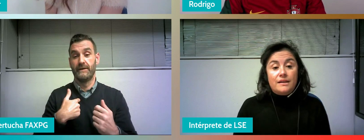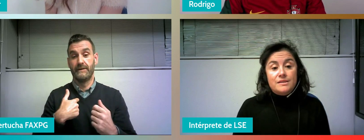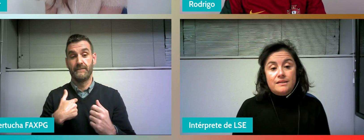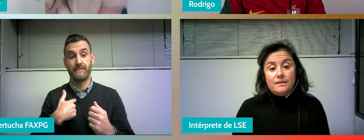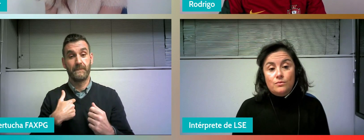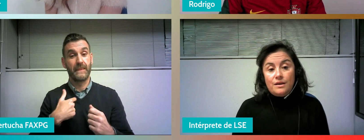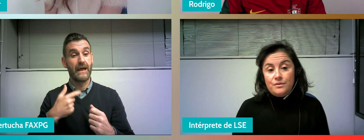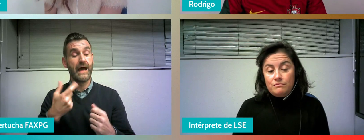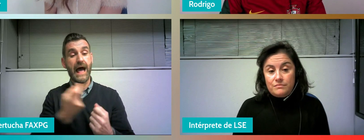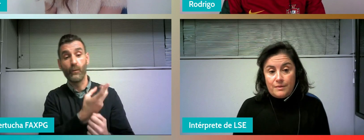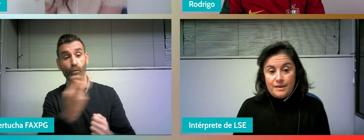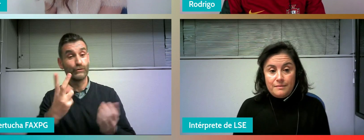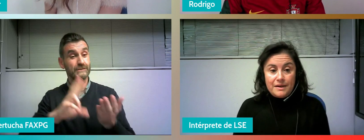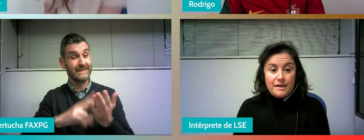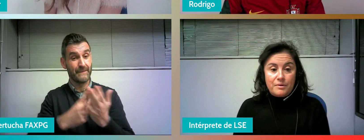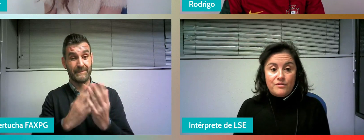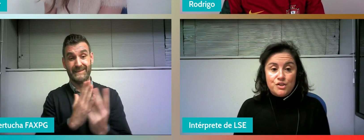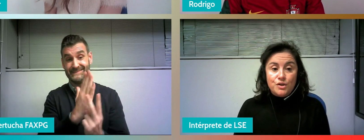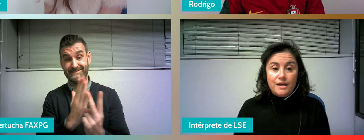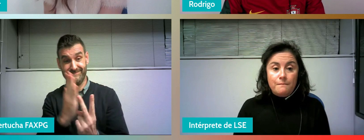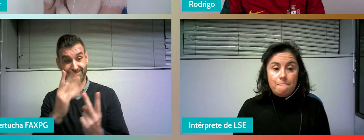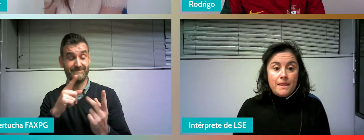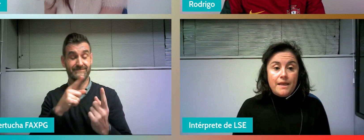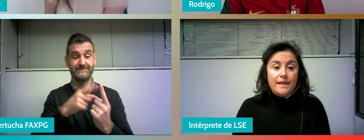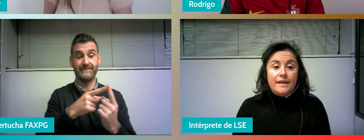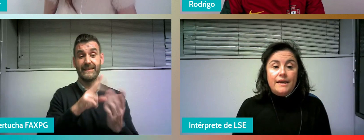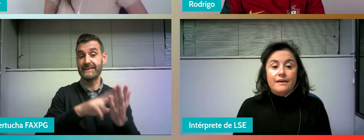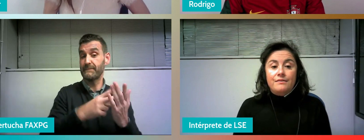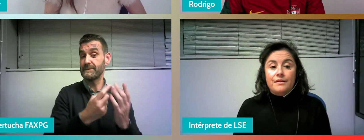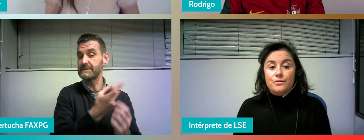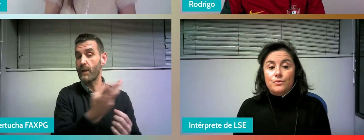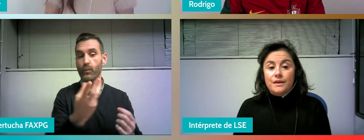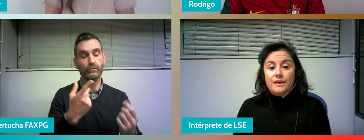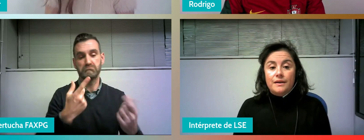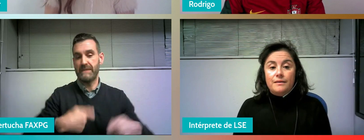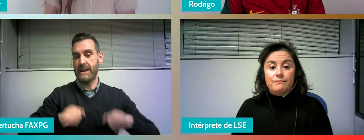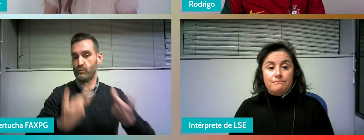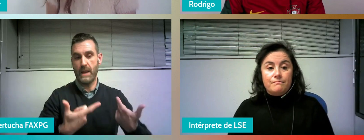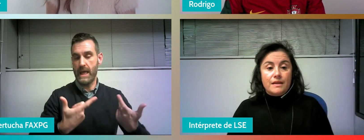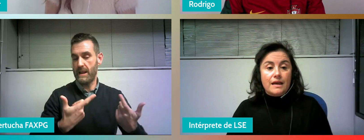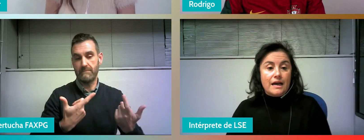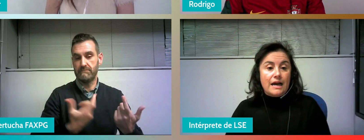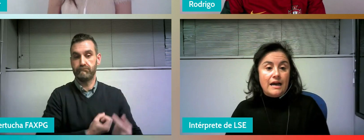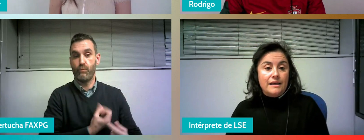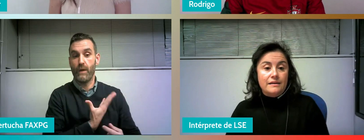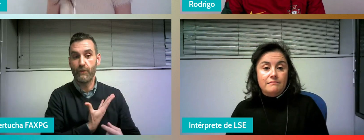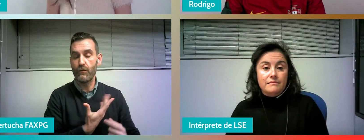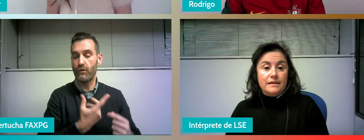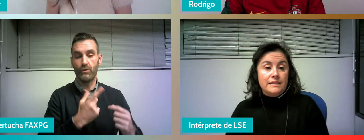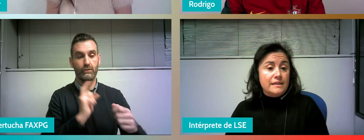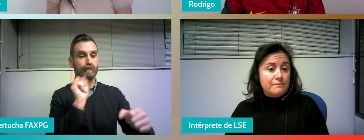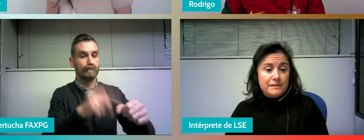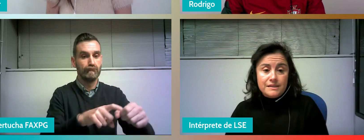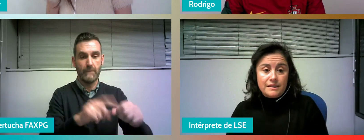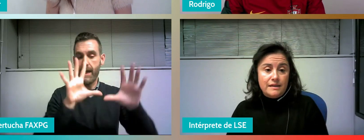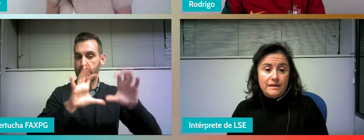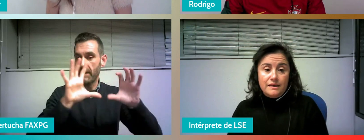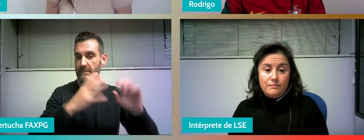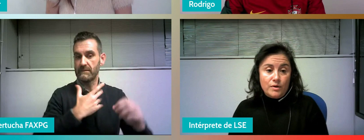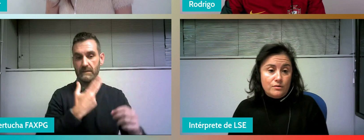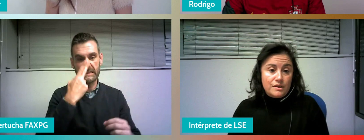A través de esta titulación trabajan de manera profesional. Es cierto que hay